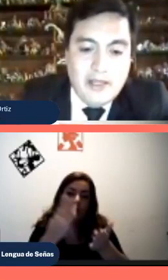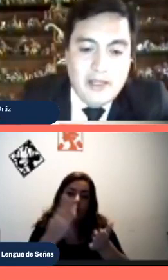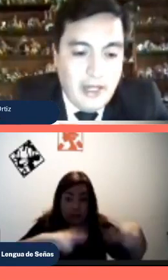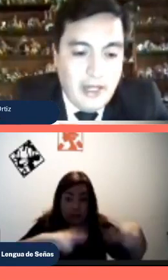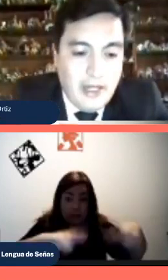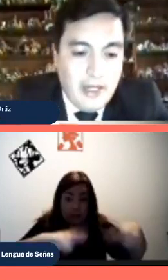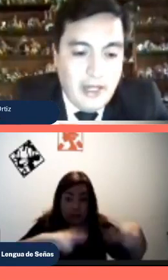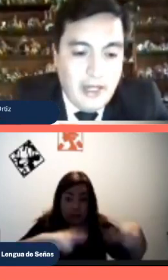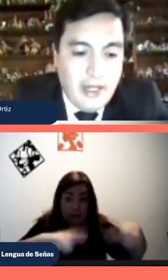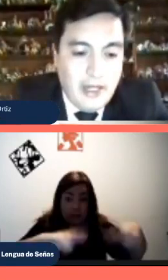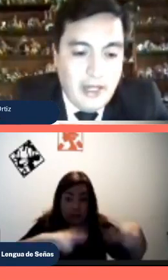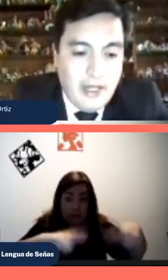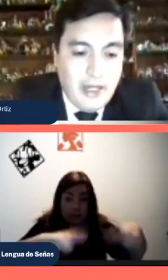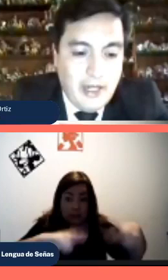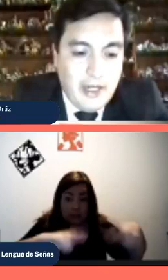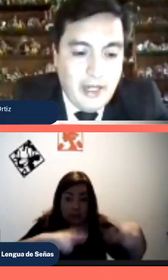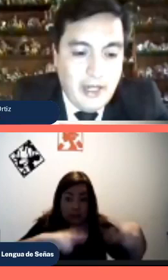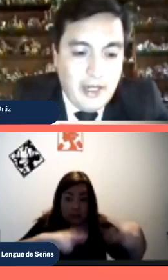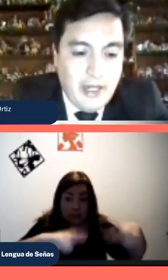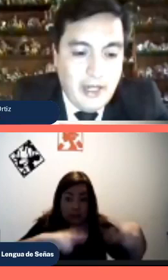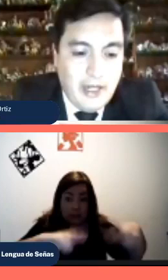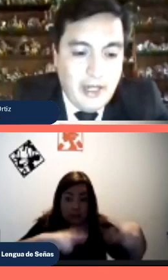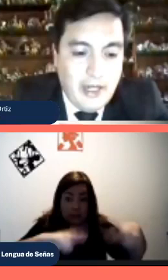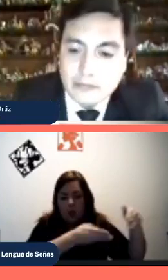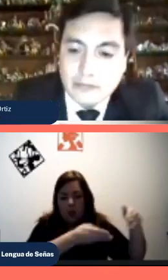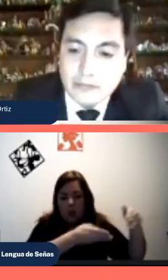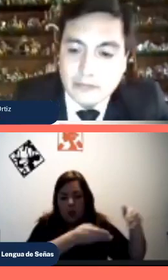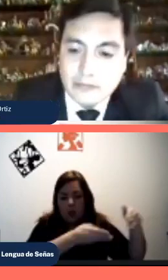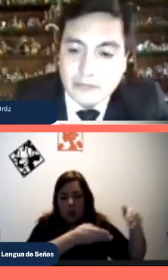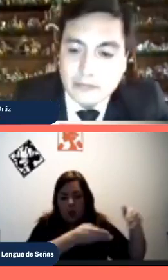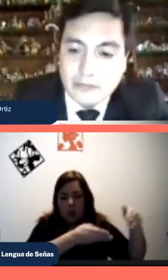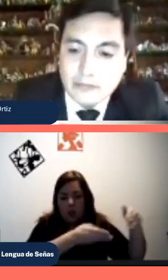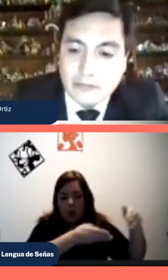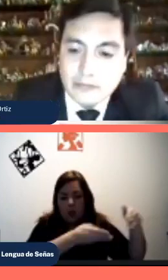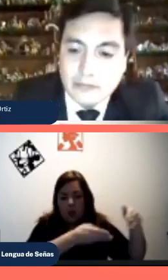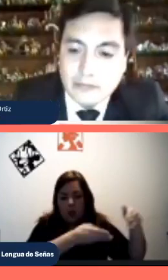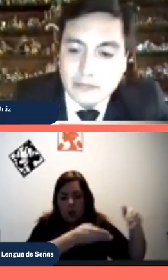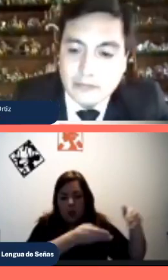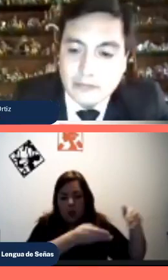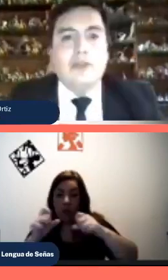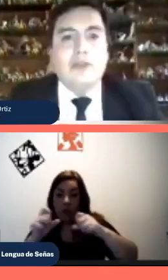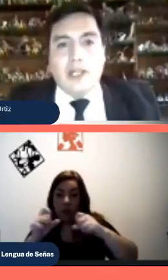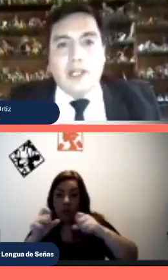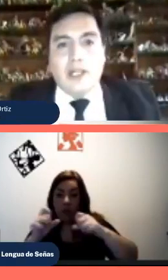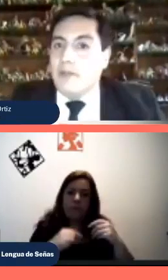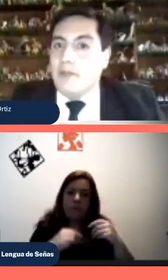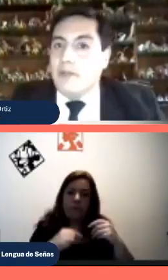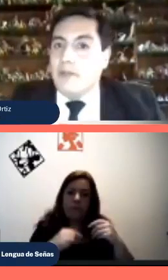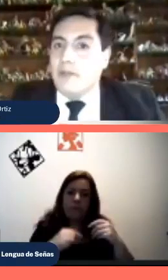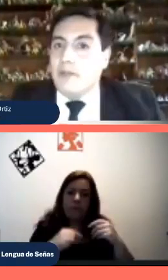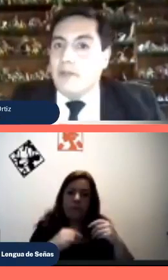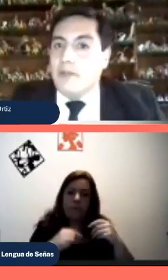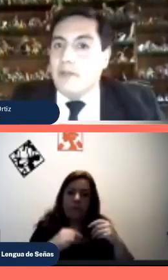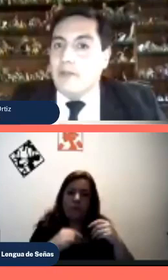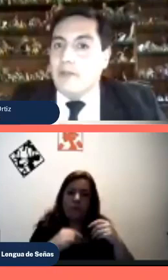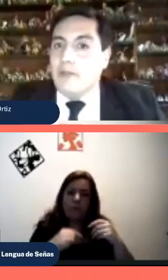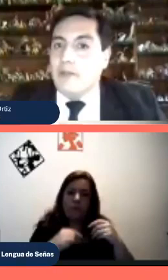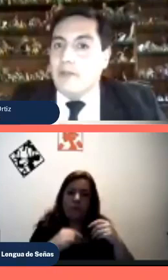dentro de Tierra Amarilla en la Quebrada Descubridora. Un poco más conocidos serán las Termas del Flaco,